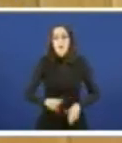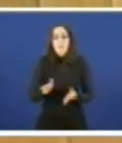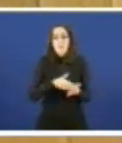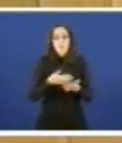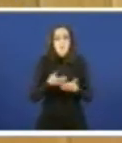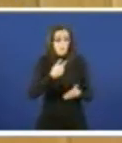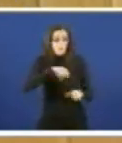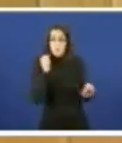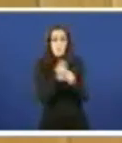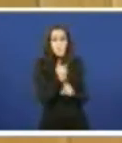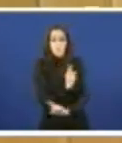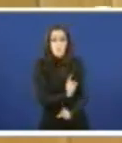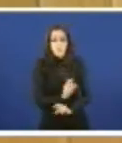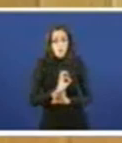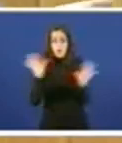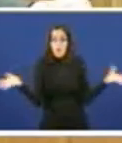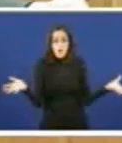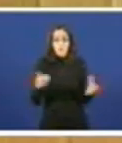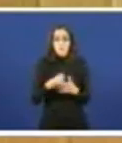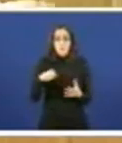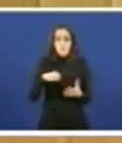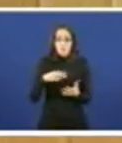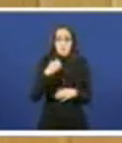estar en contra, efectivamente, de que se recite a